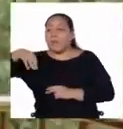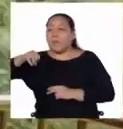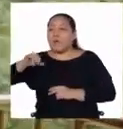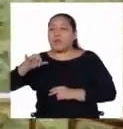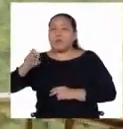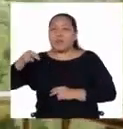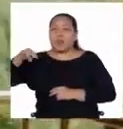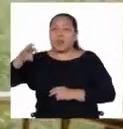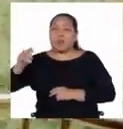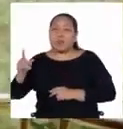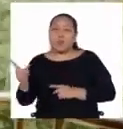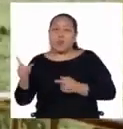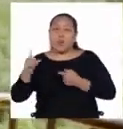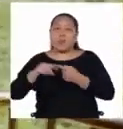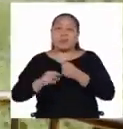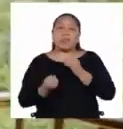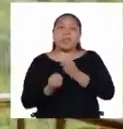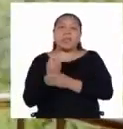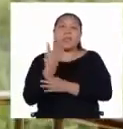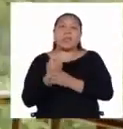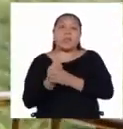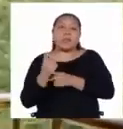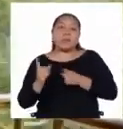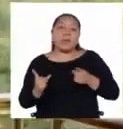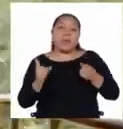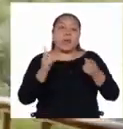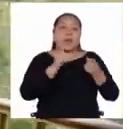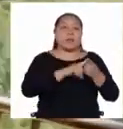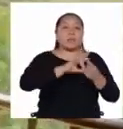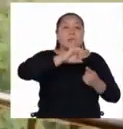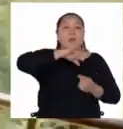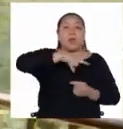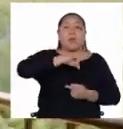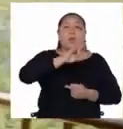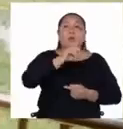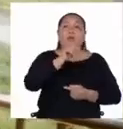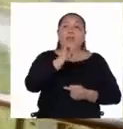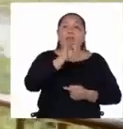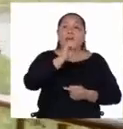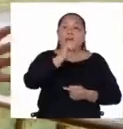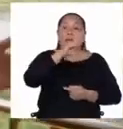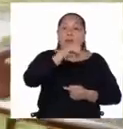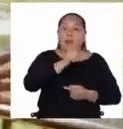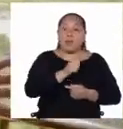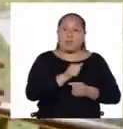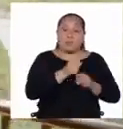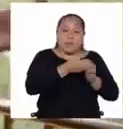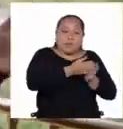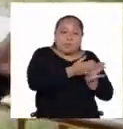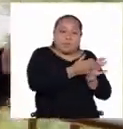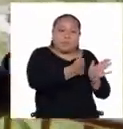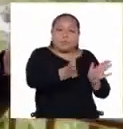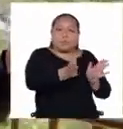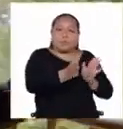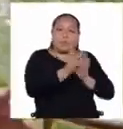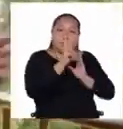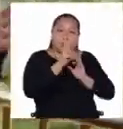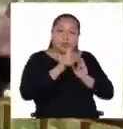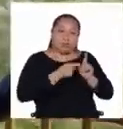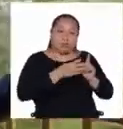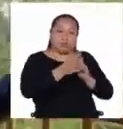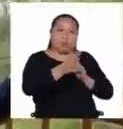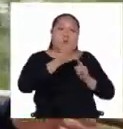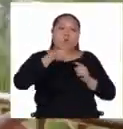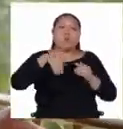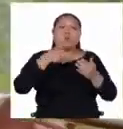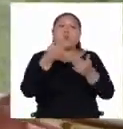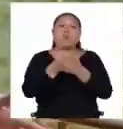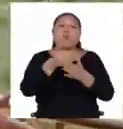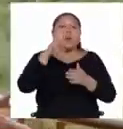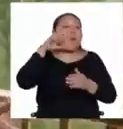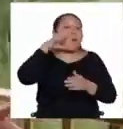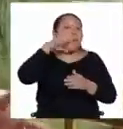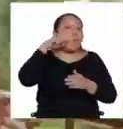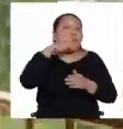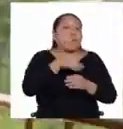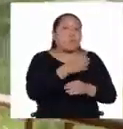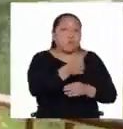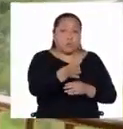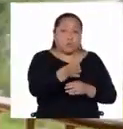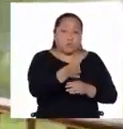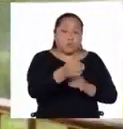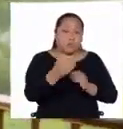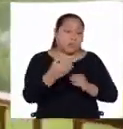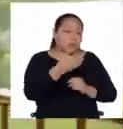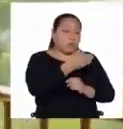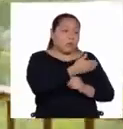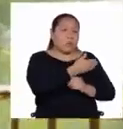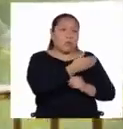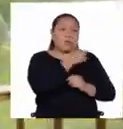luego sigue hasta Arequipa y finalmente hasta Juliaca, donde se bifurca en dos ramales. Uno llega hasta Puno a través del lago Titicaca y